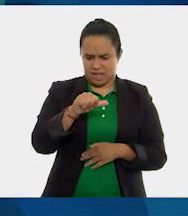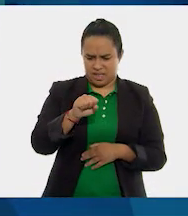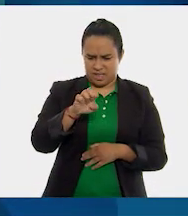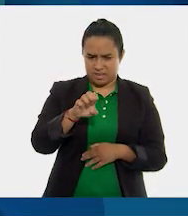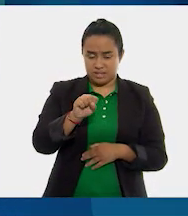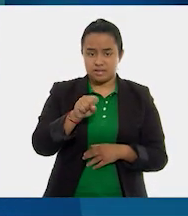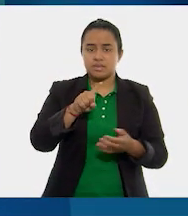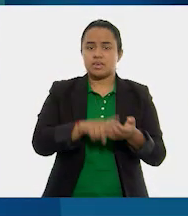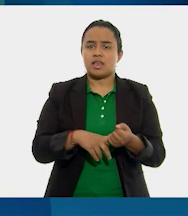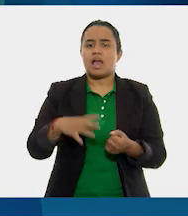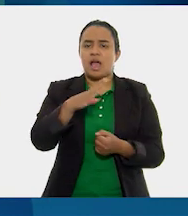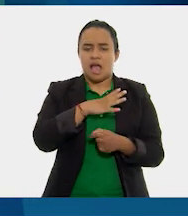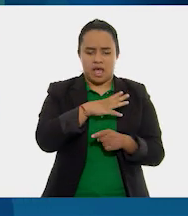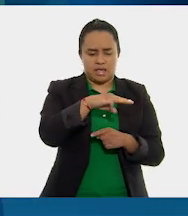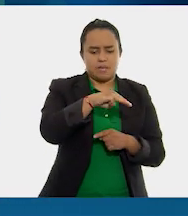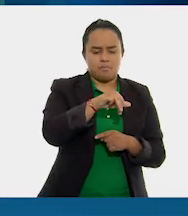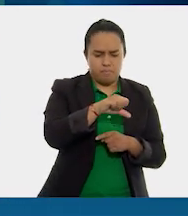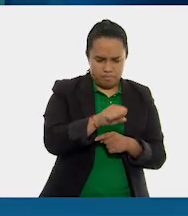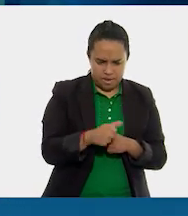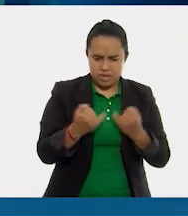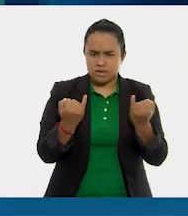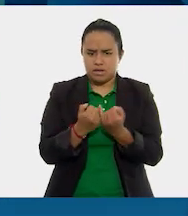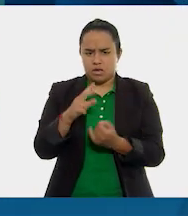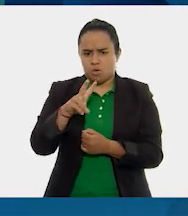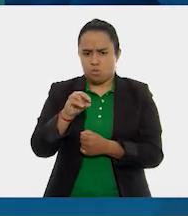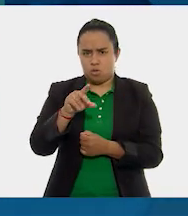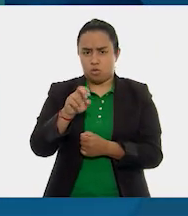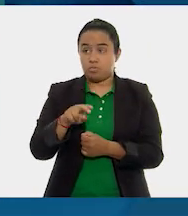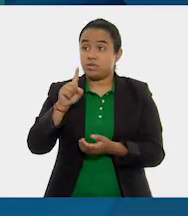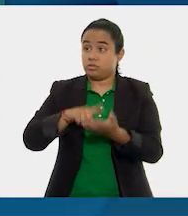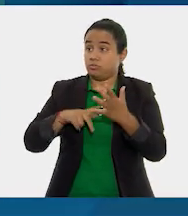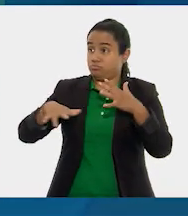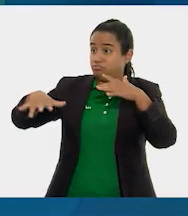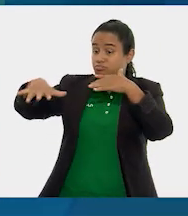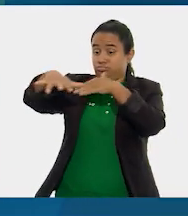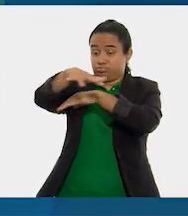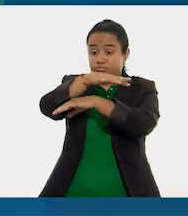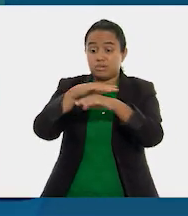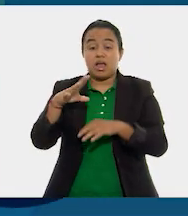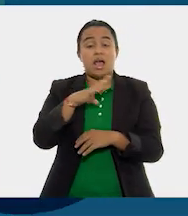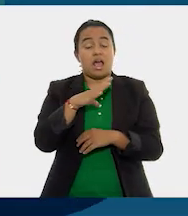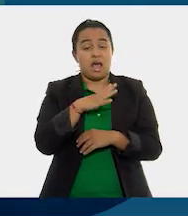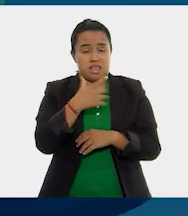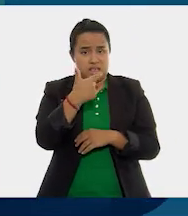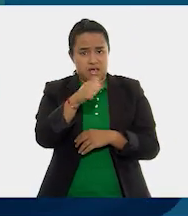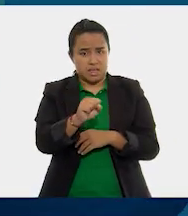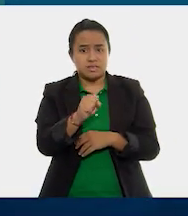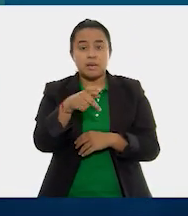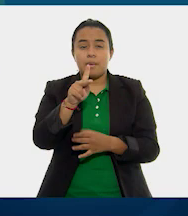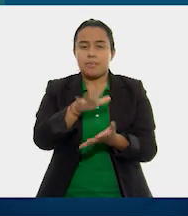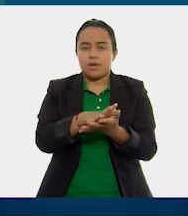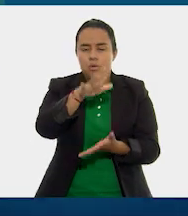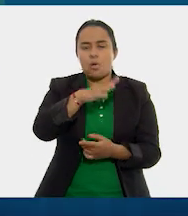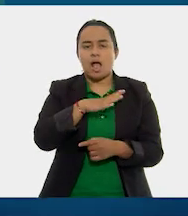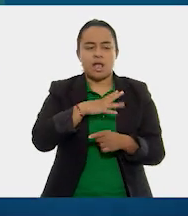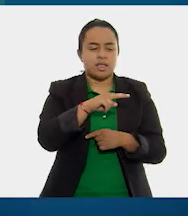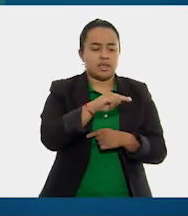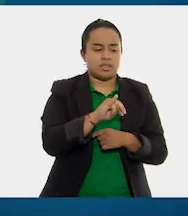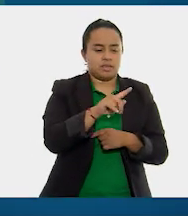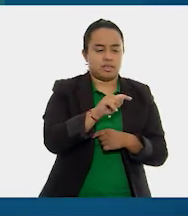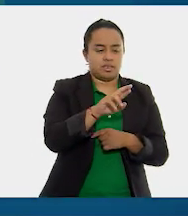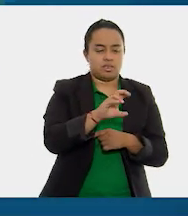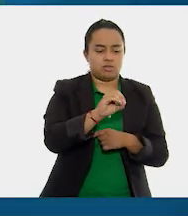también tienen tanto masa como volumen. Todo lo que nos rodea son gases y en su mayoría tenemos nitrógeno y